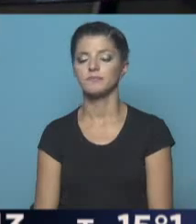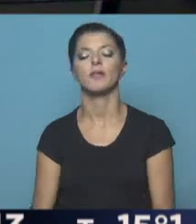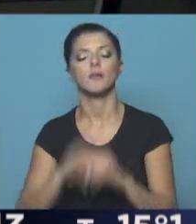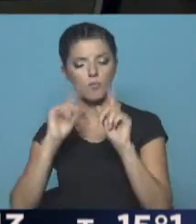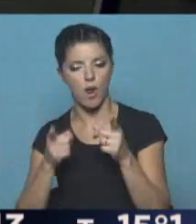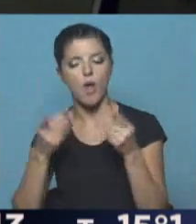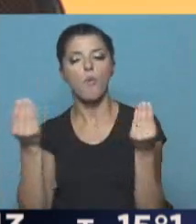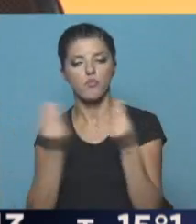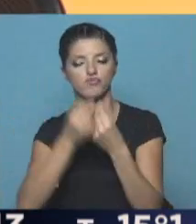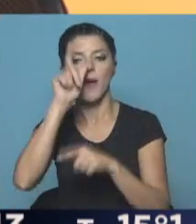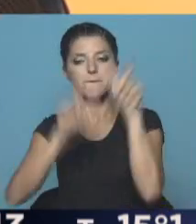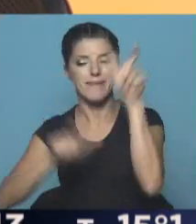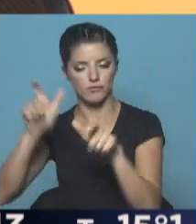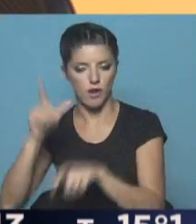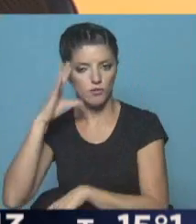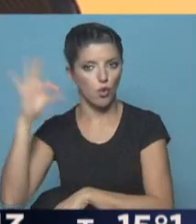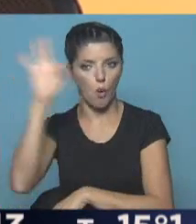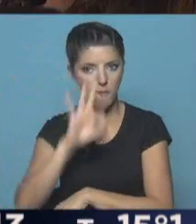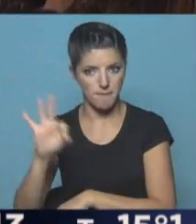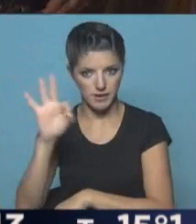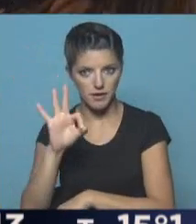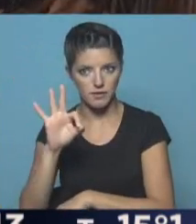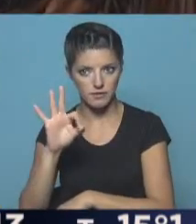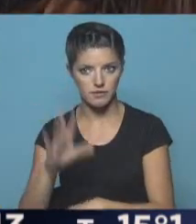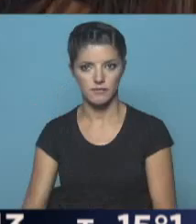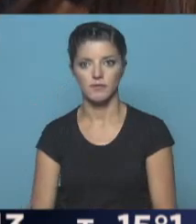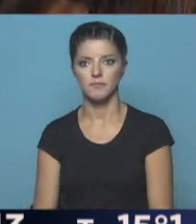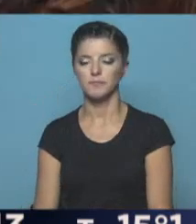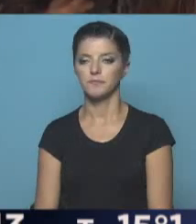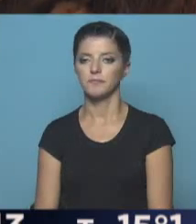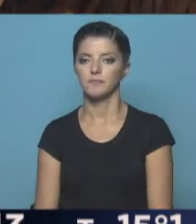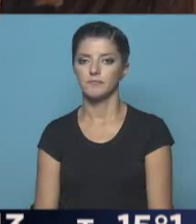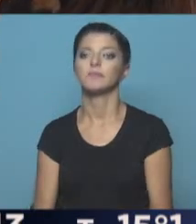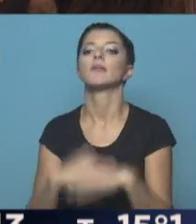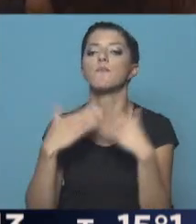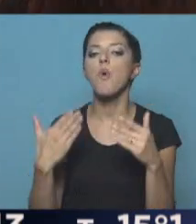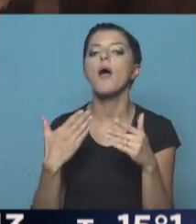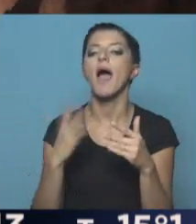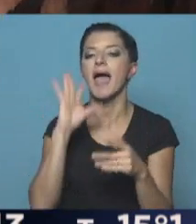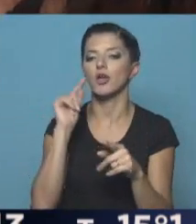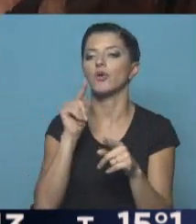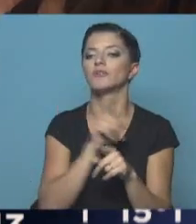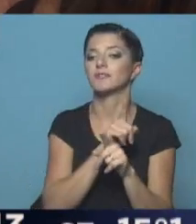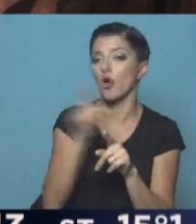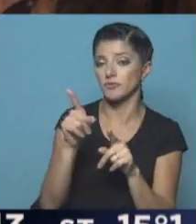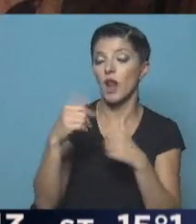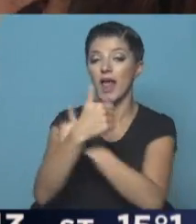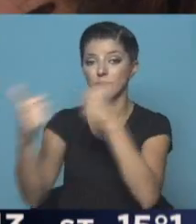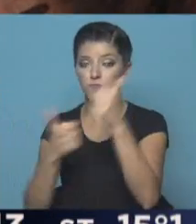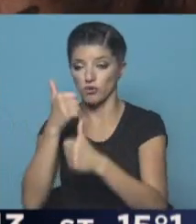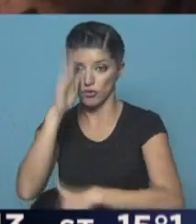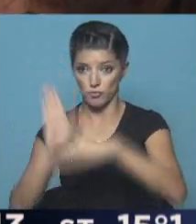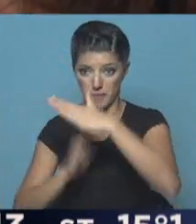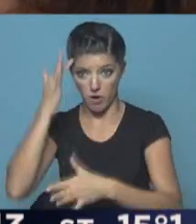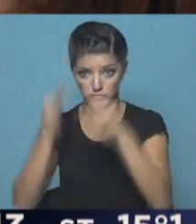siguiendo lo que dice Jorge, es que hay un hueco por ahí donde podría ser incluso ir contra lo que establece la propia Corte Suprema